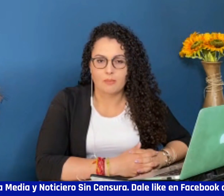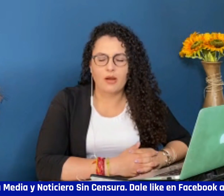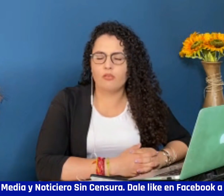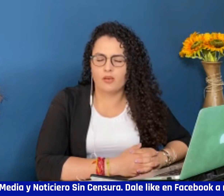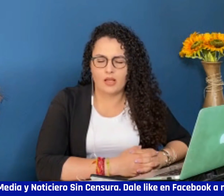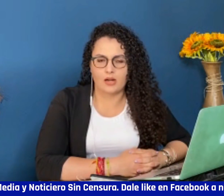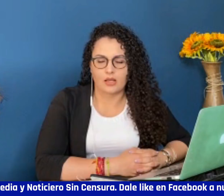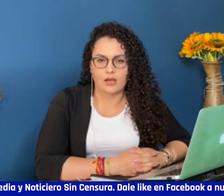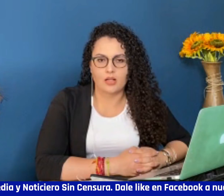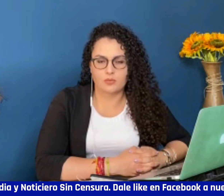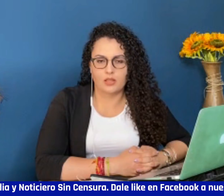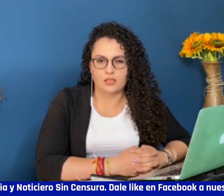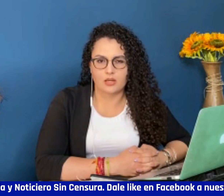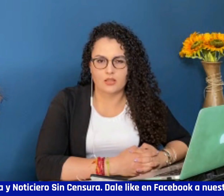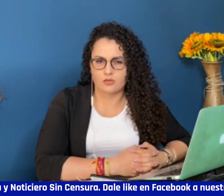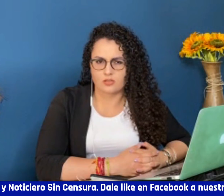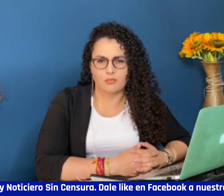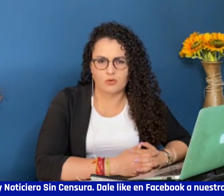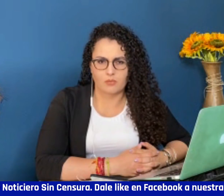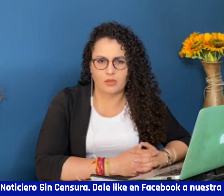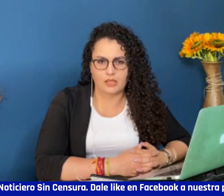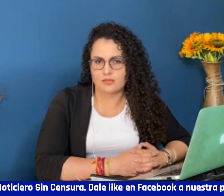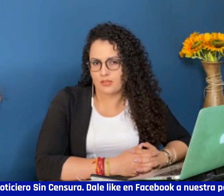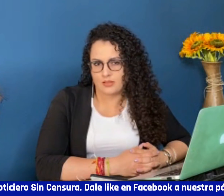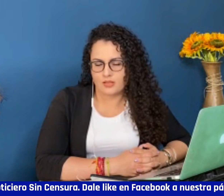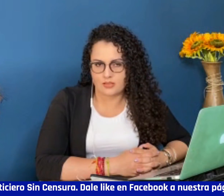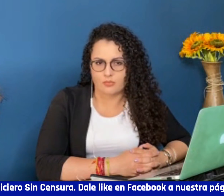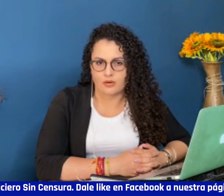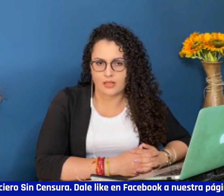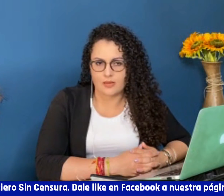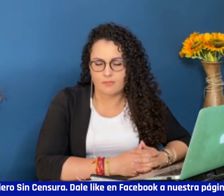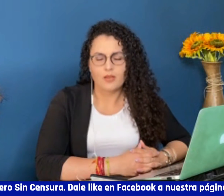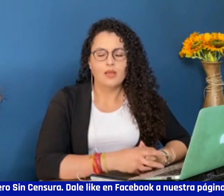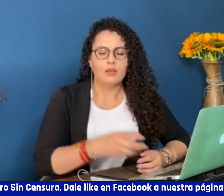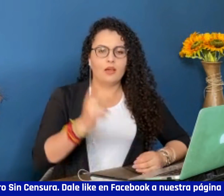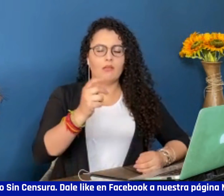Tamaulipas, para no fallarle a las bonitas tradiciones tamaulipecas, dicen por ahí. Y